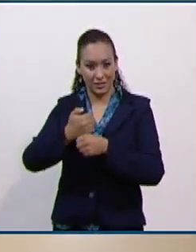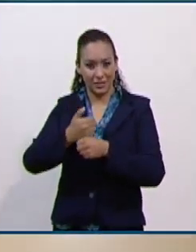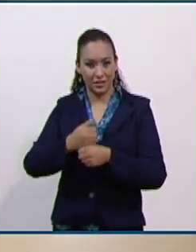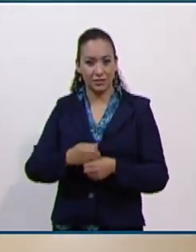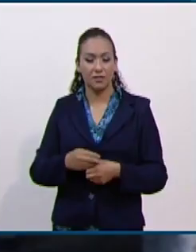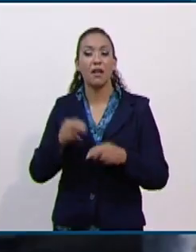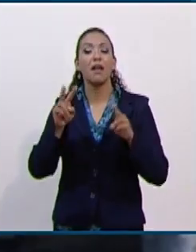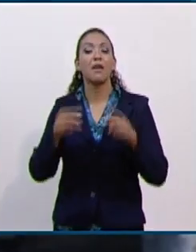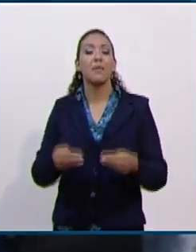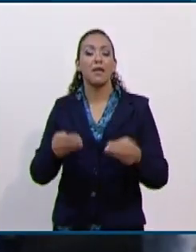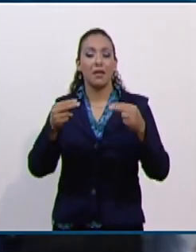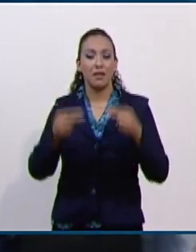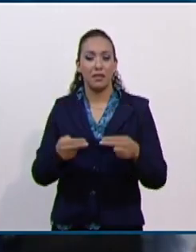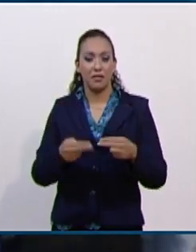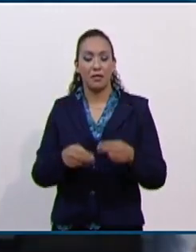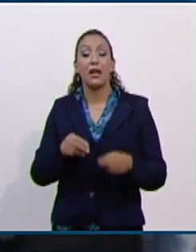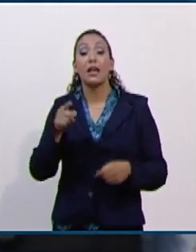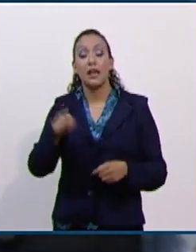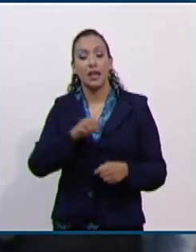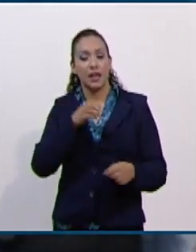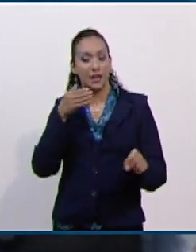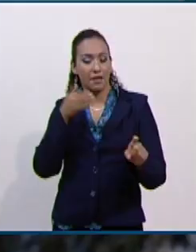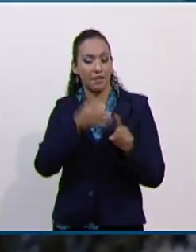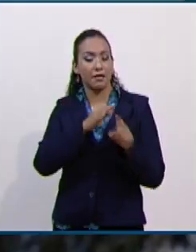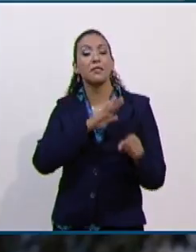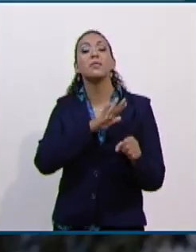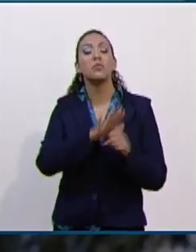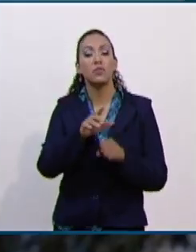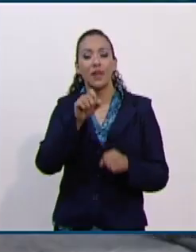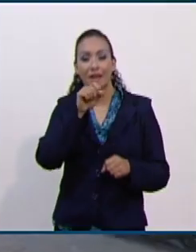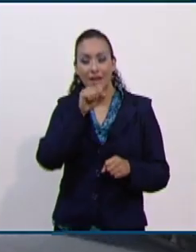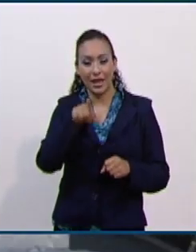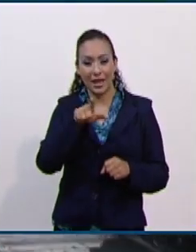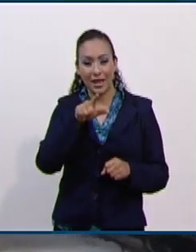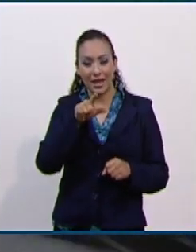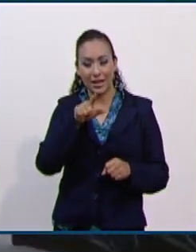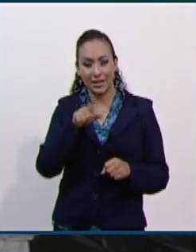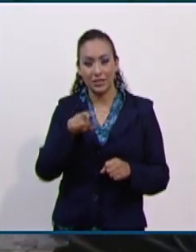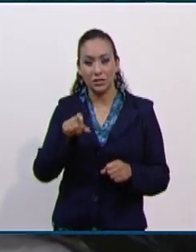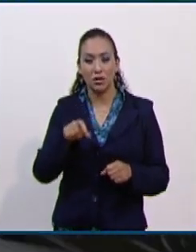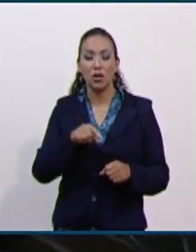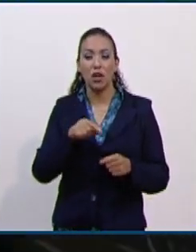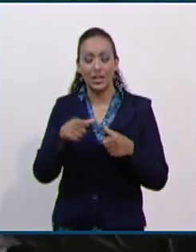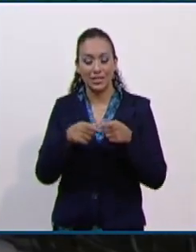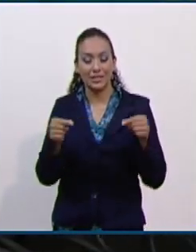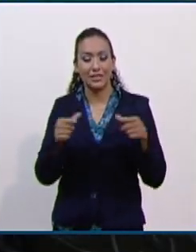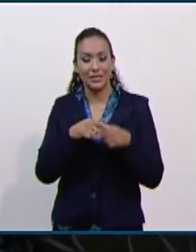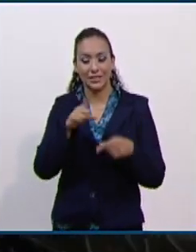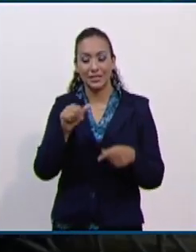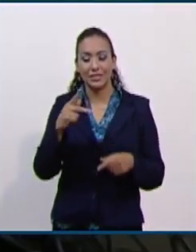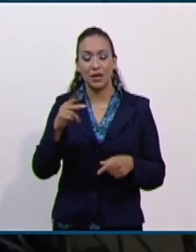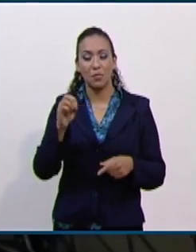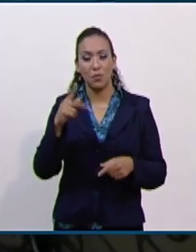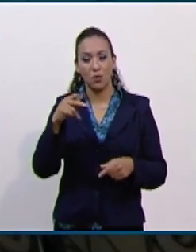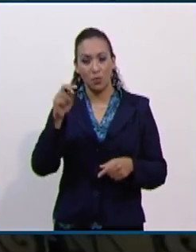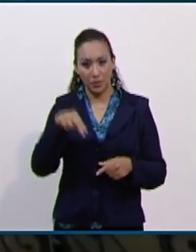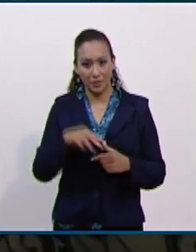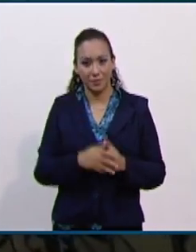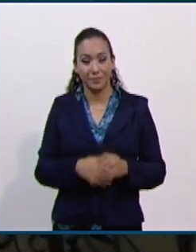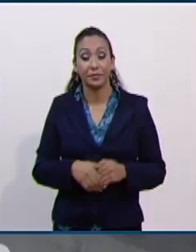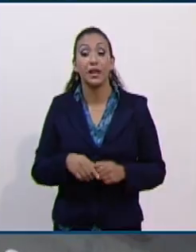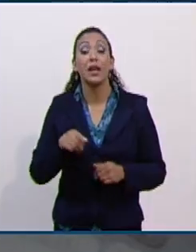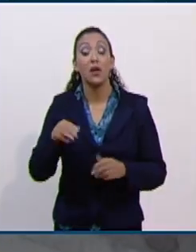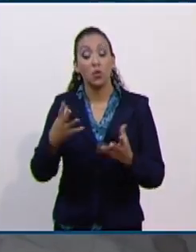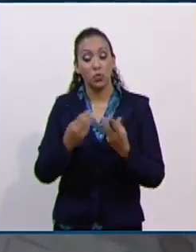mercantil, especializado en juicios de cuantía menor en Zapopan, Jalisco, así como de la jueza quinto de distrito del 18º Circuito,